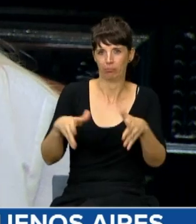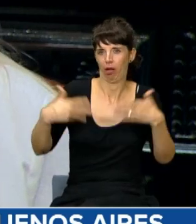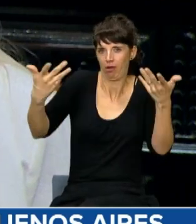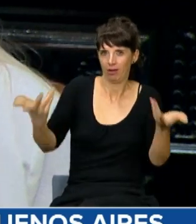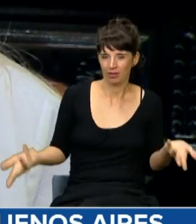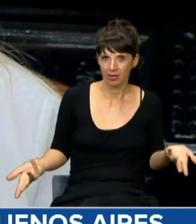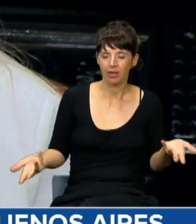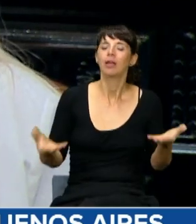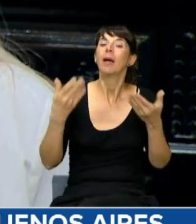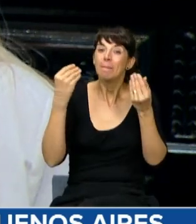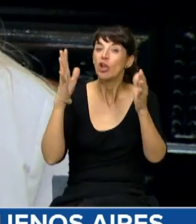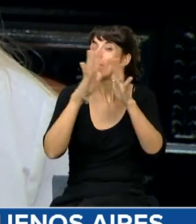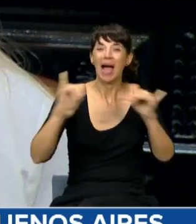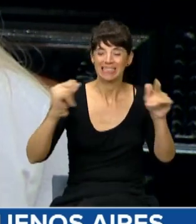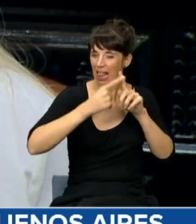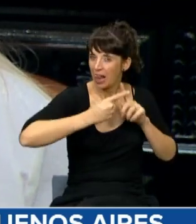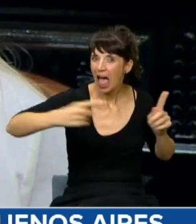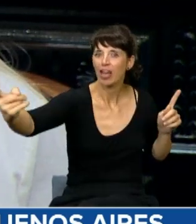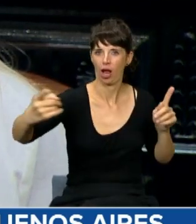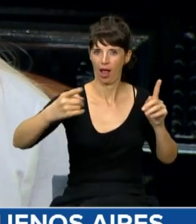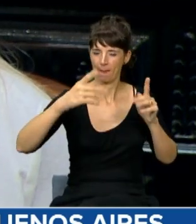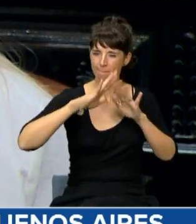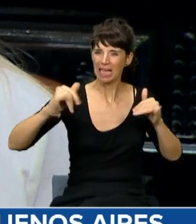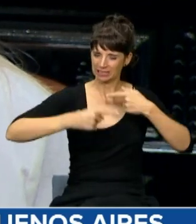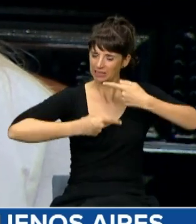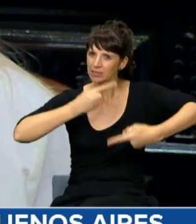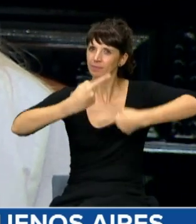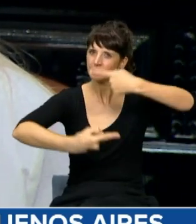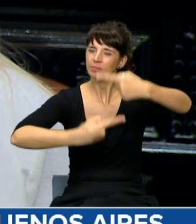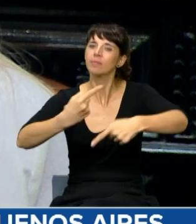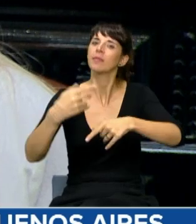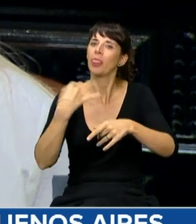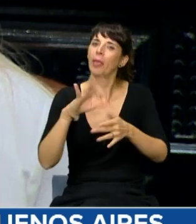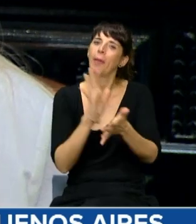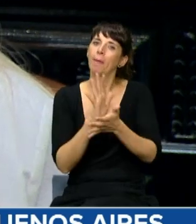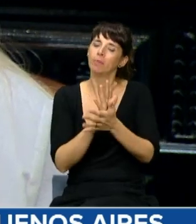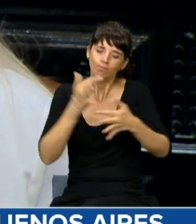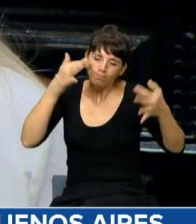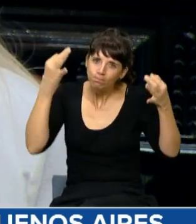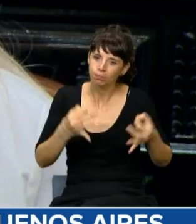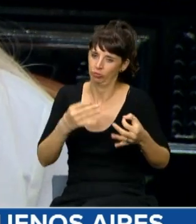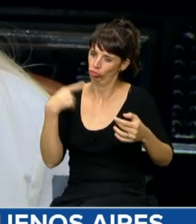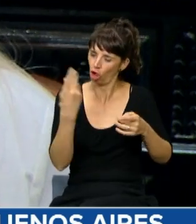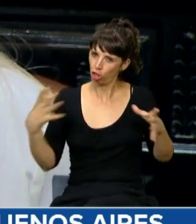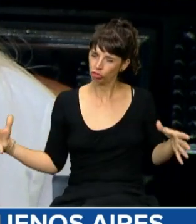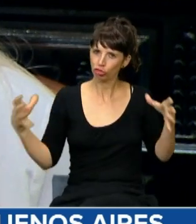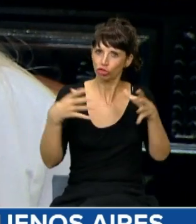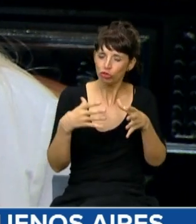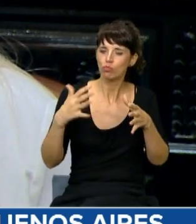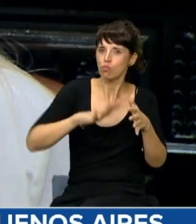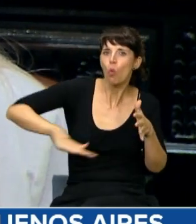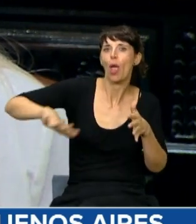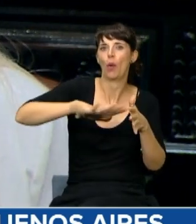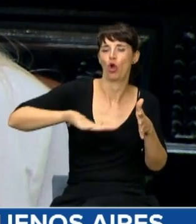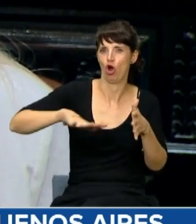paz duradera, la paz sostenible, debe ser un compromiso conjunto de todo nuestro pueblo en este